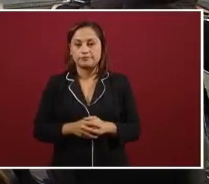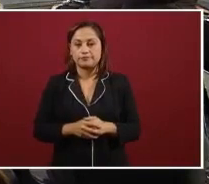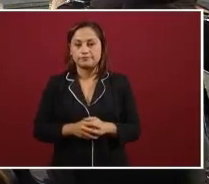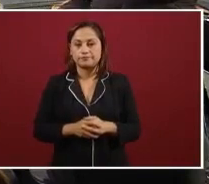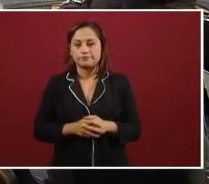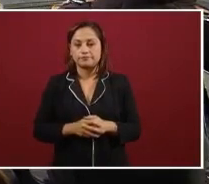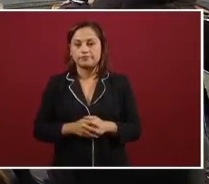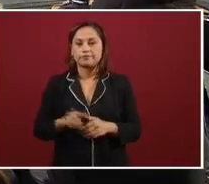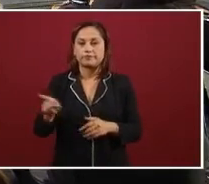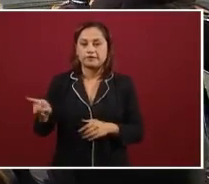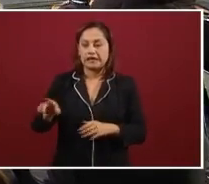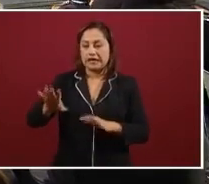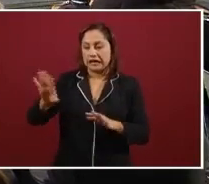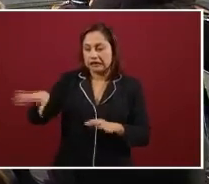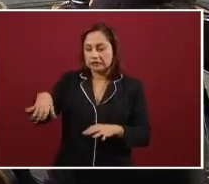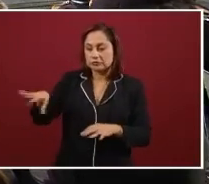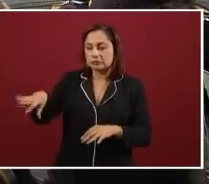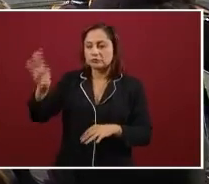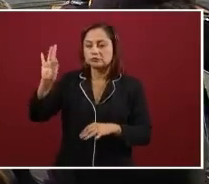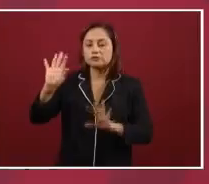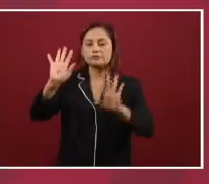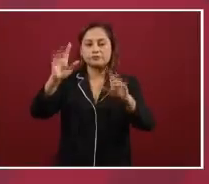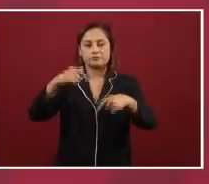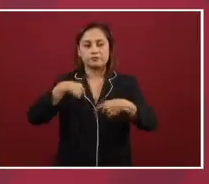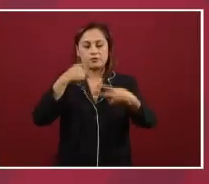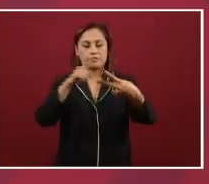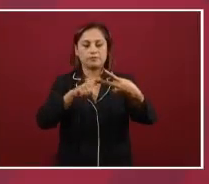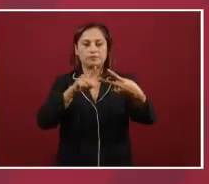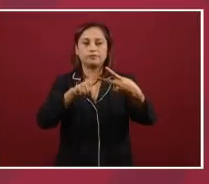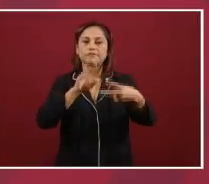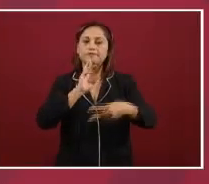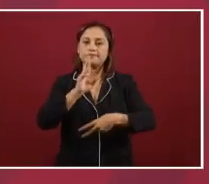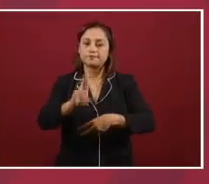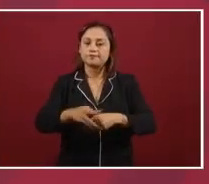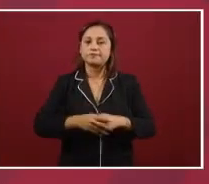Mientras te contesto la segunda pregunta.